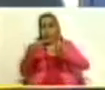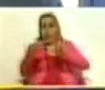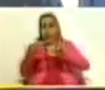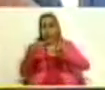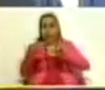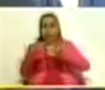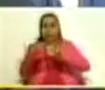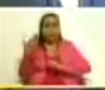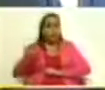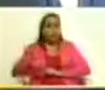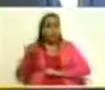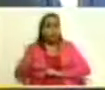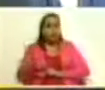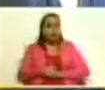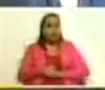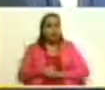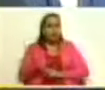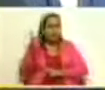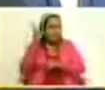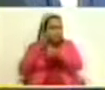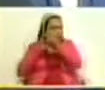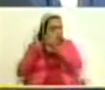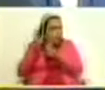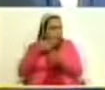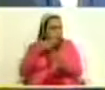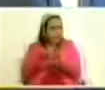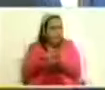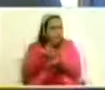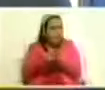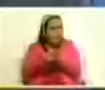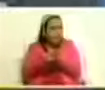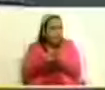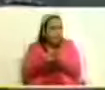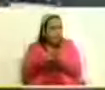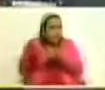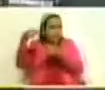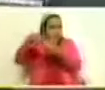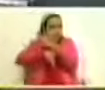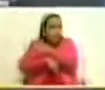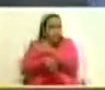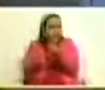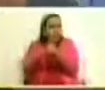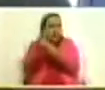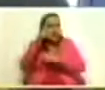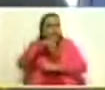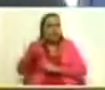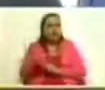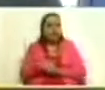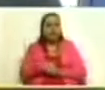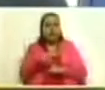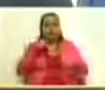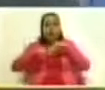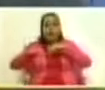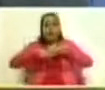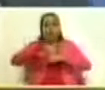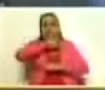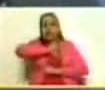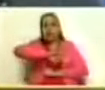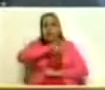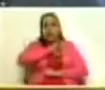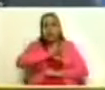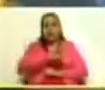importante, escuchábamos mucho, ¿no? Cuando nos adentrábamos al calor del pueblo, de todos los movimientos sociales,